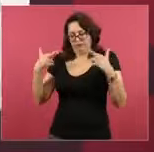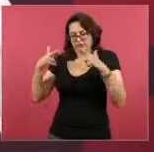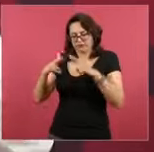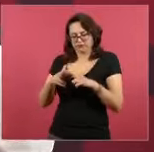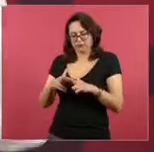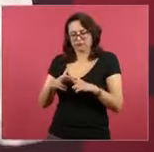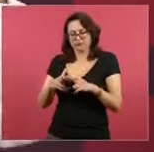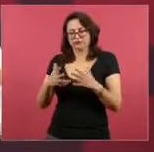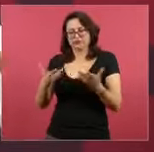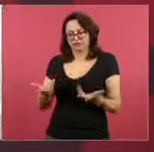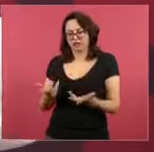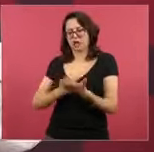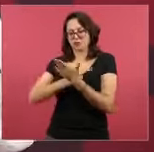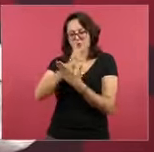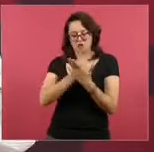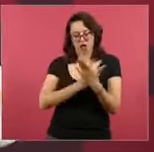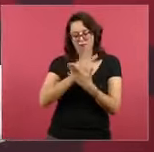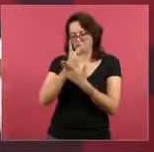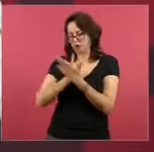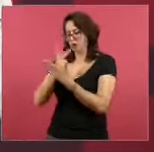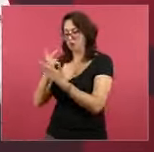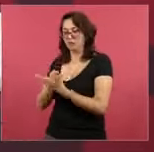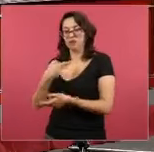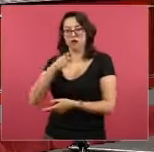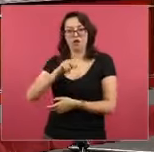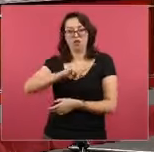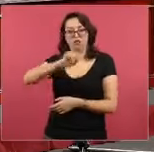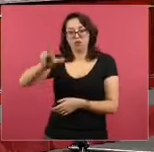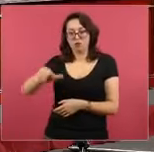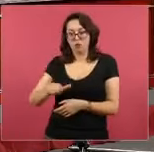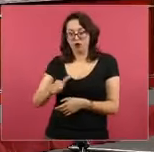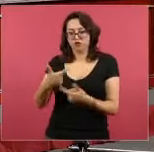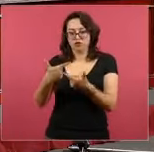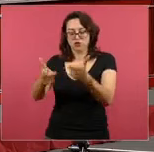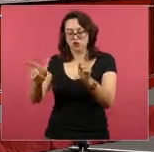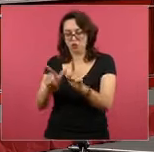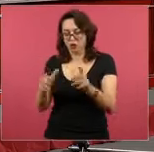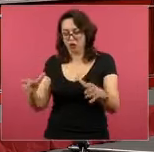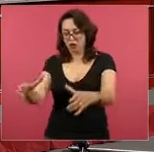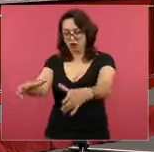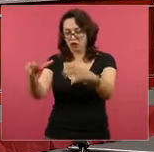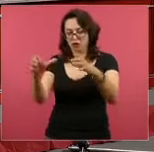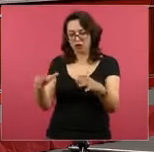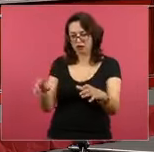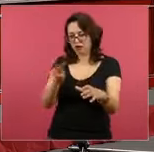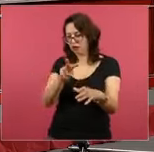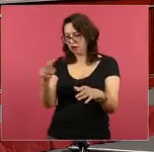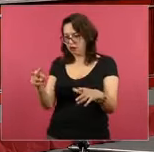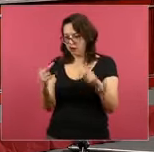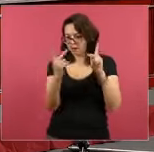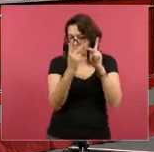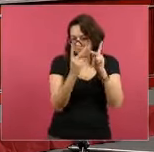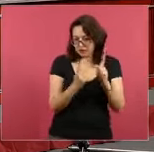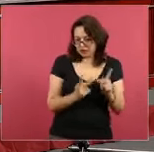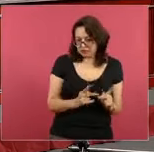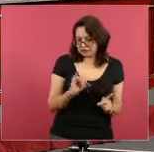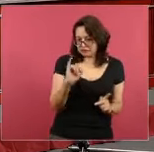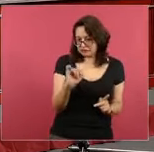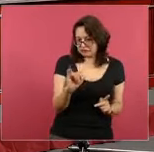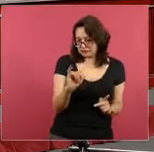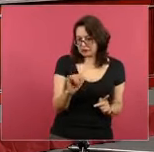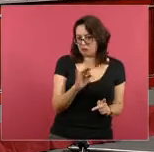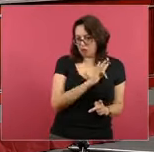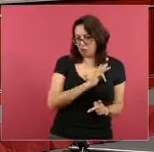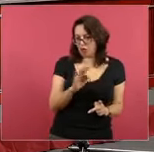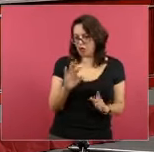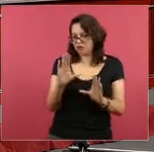grupo, sé en el plan, estudios en el programa, cuáles son los conocimientos que tengo que desarrollar. Por lo tanto,